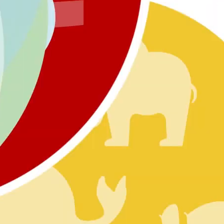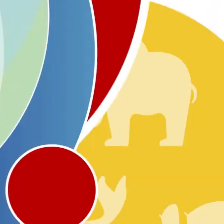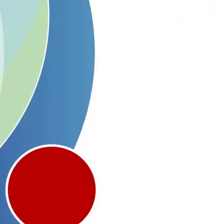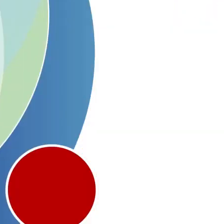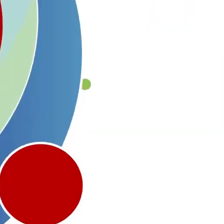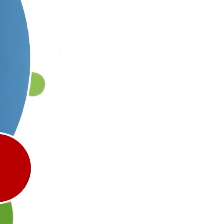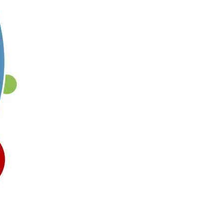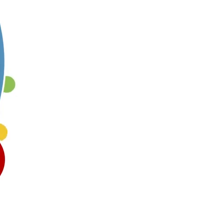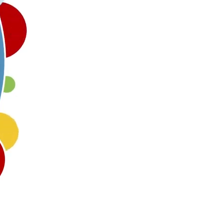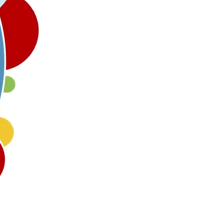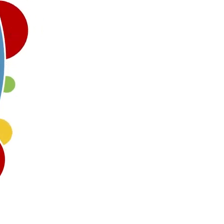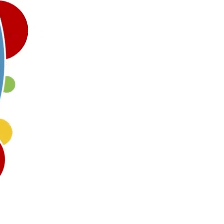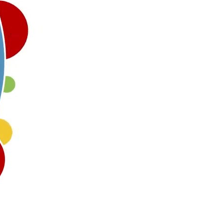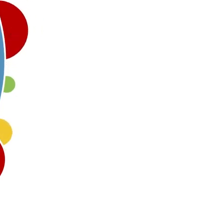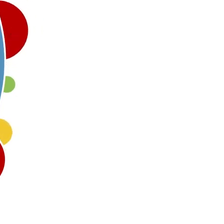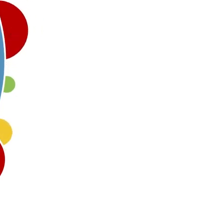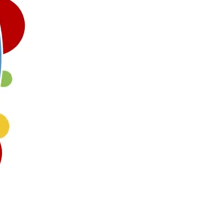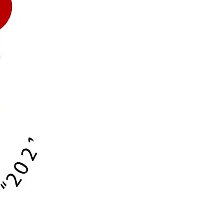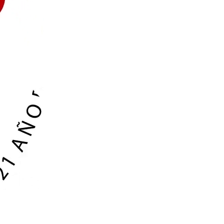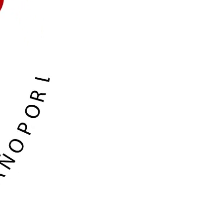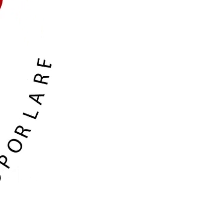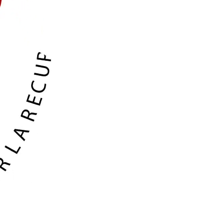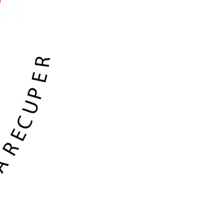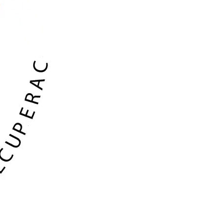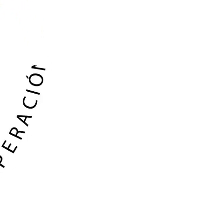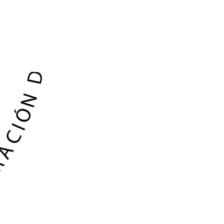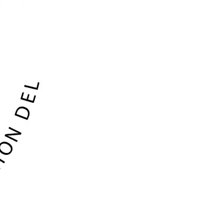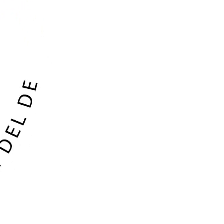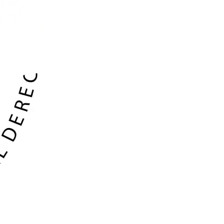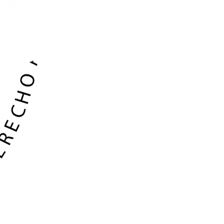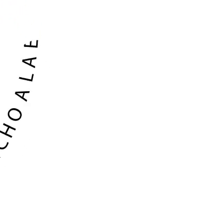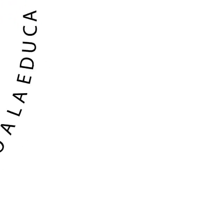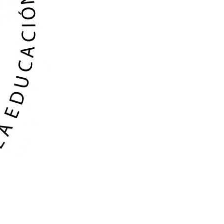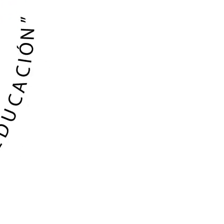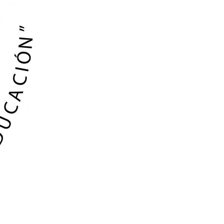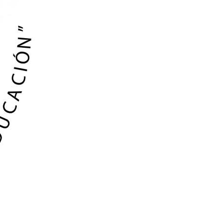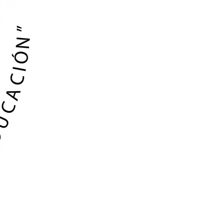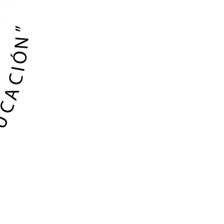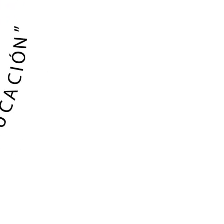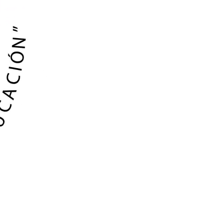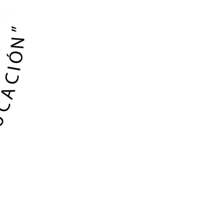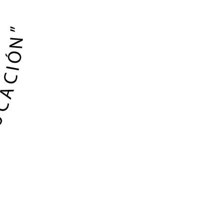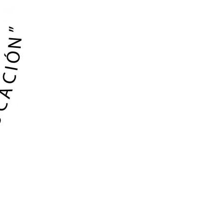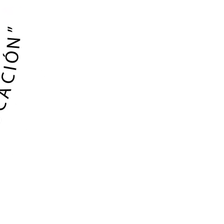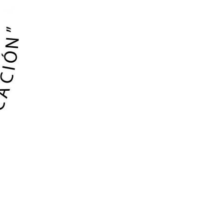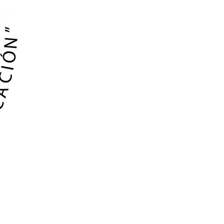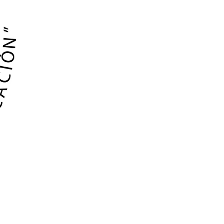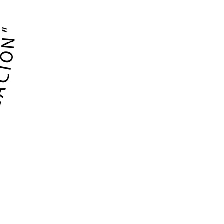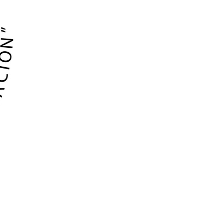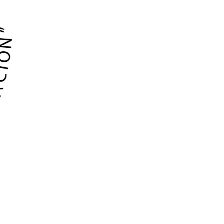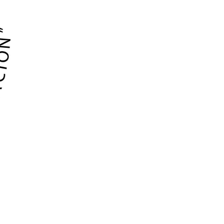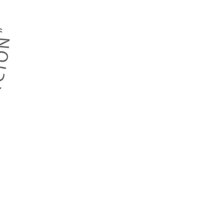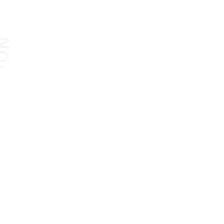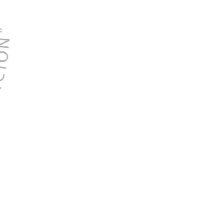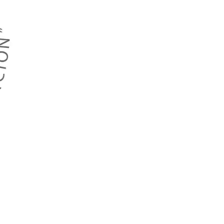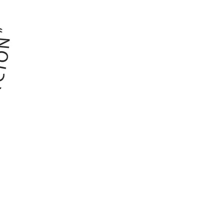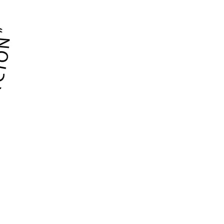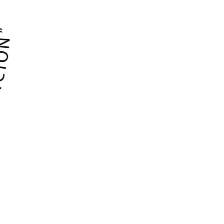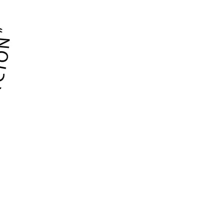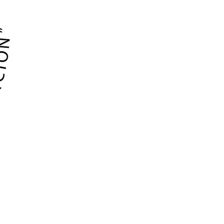Educa Bolivia 2021. Año por la recuperación del derecho a la educación.